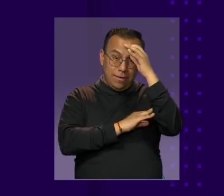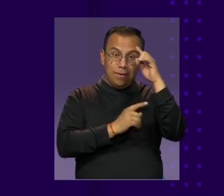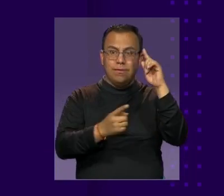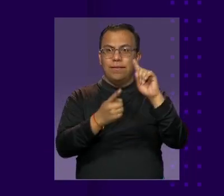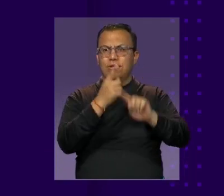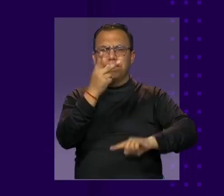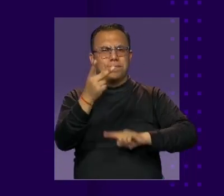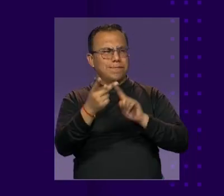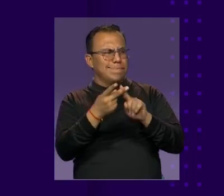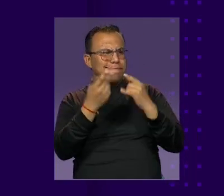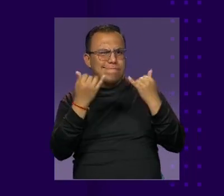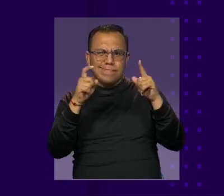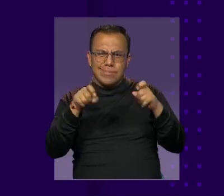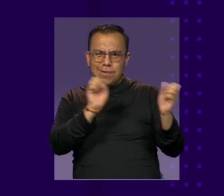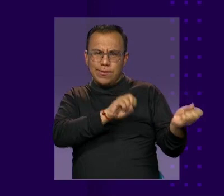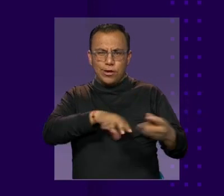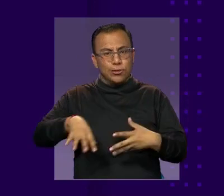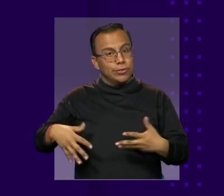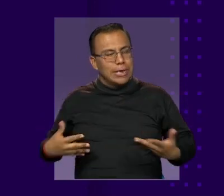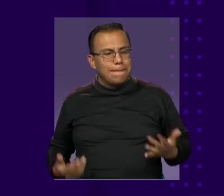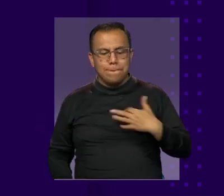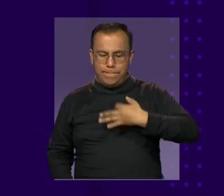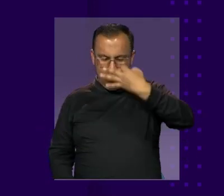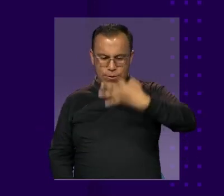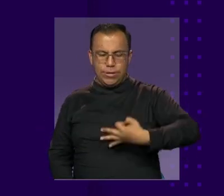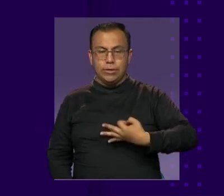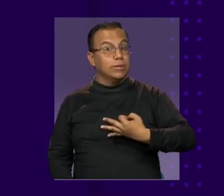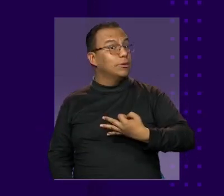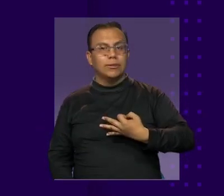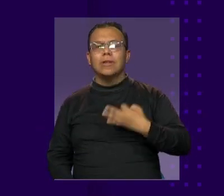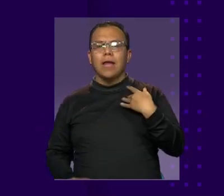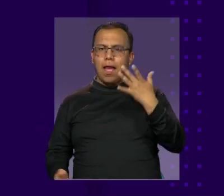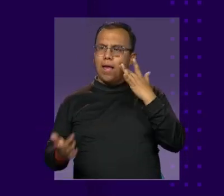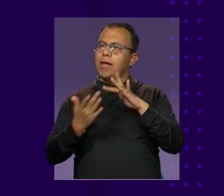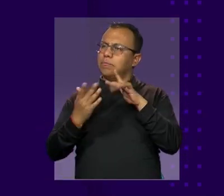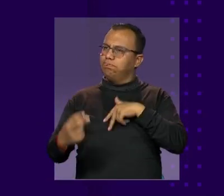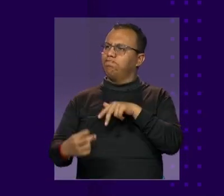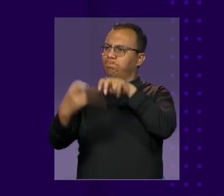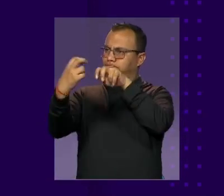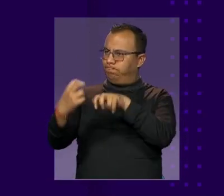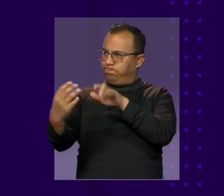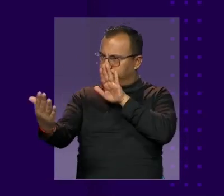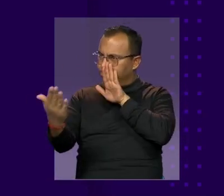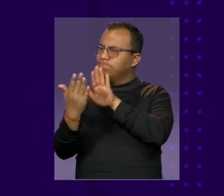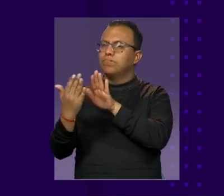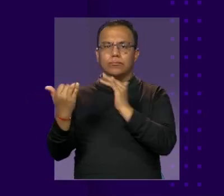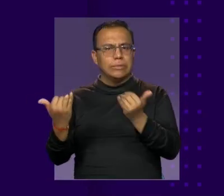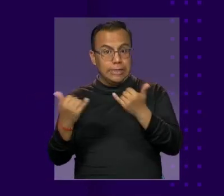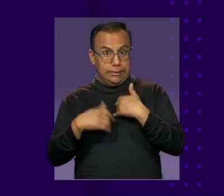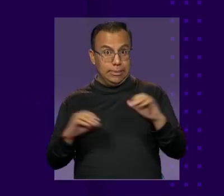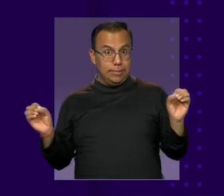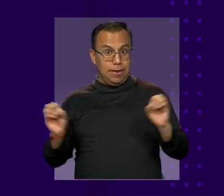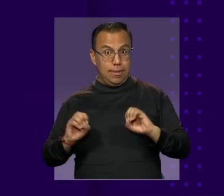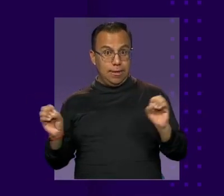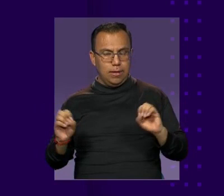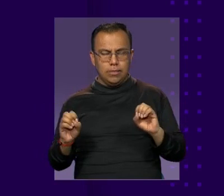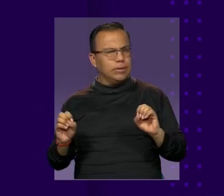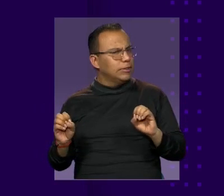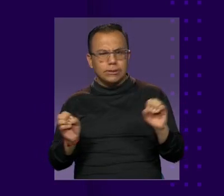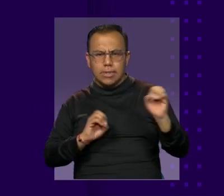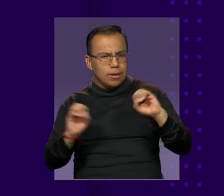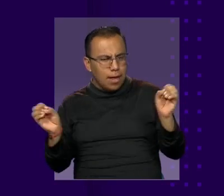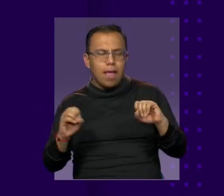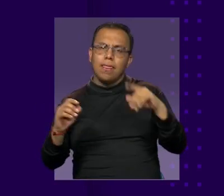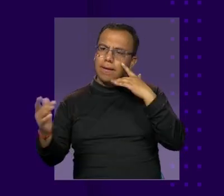Entonces ella tuvo que haber renunciado por ética e ir y responder por esas investigaciones. Si es inocente, si no es inocente, dé